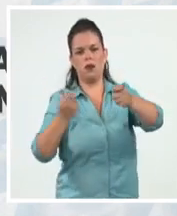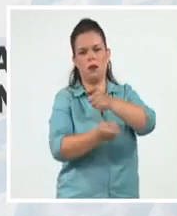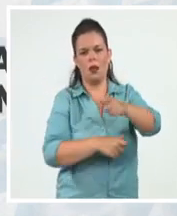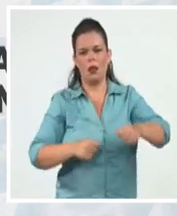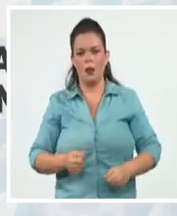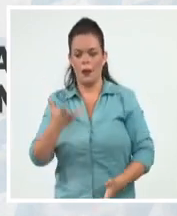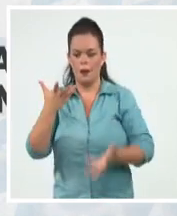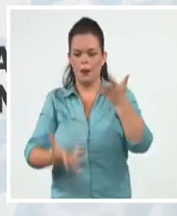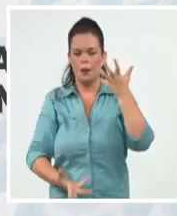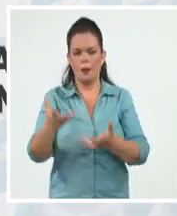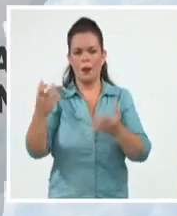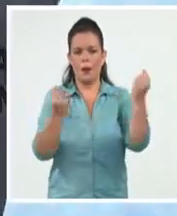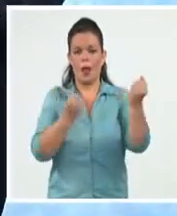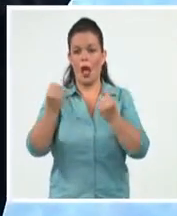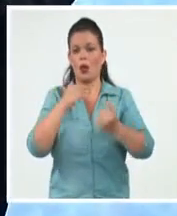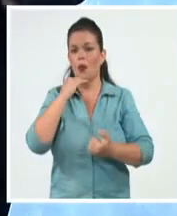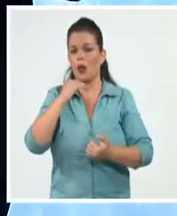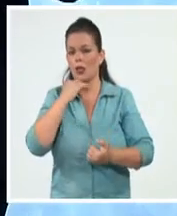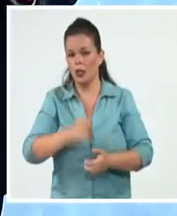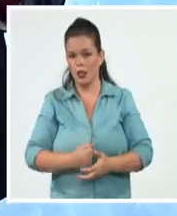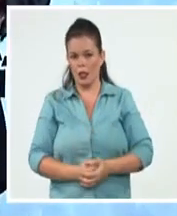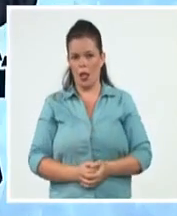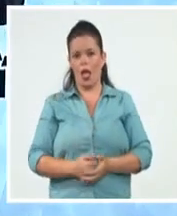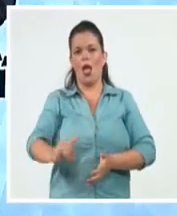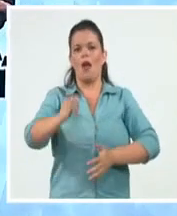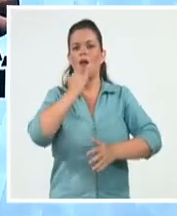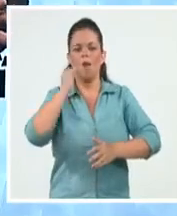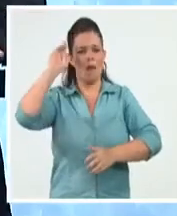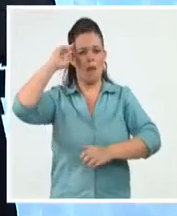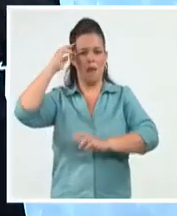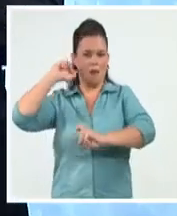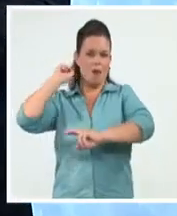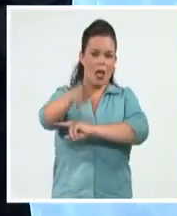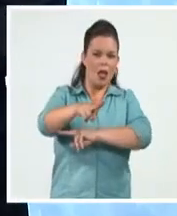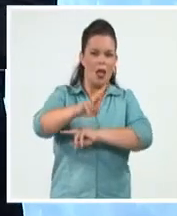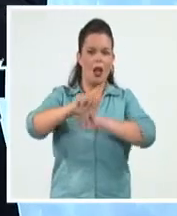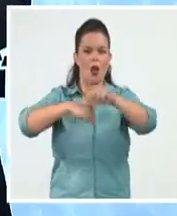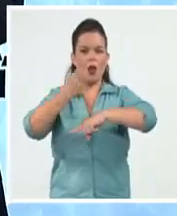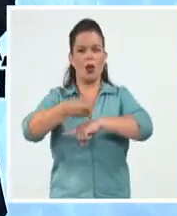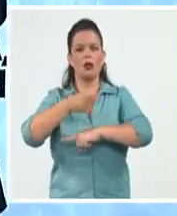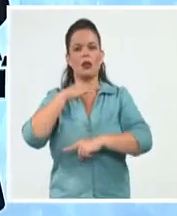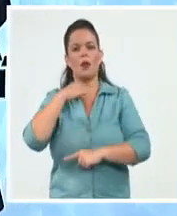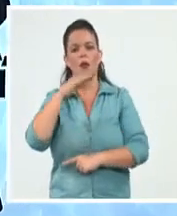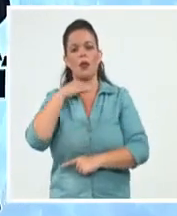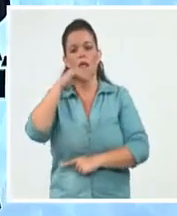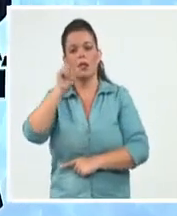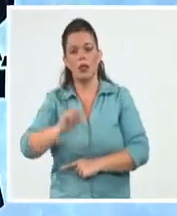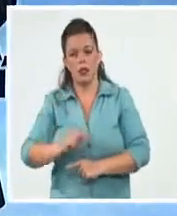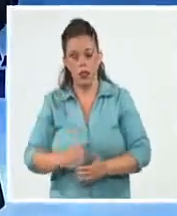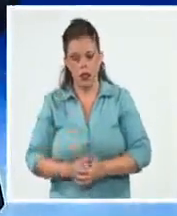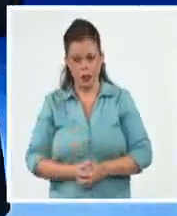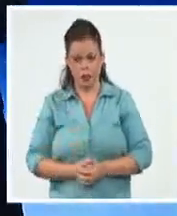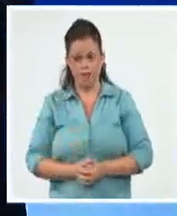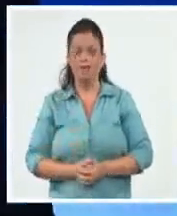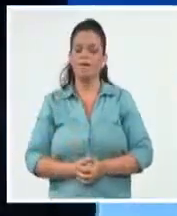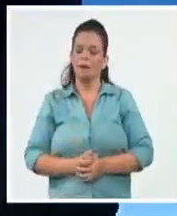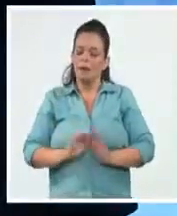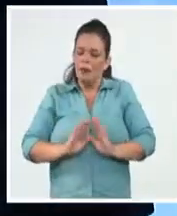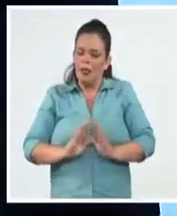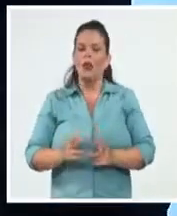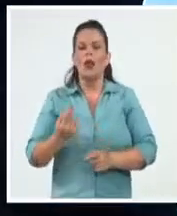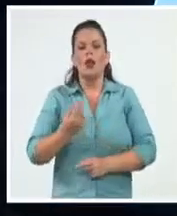atacar a los miembros de la PNR con piedras. Un usuario identificado como Marvin, Marvin el Marciano, dijo lo